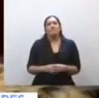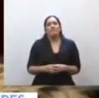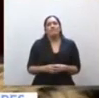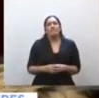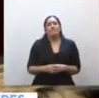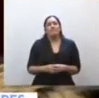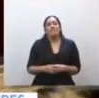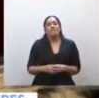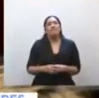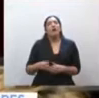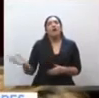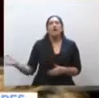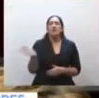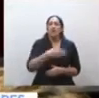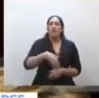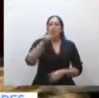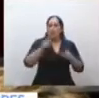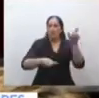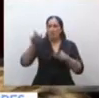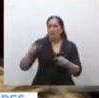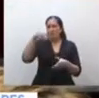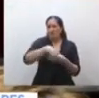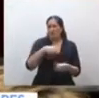con todos los legisladores y legisladoras